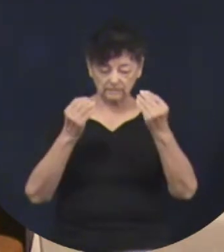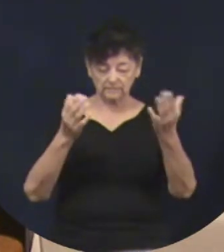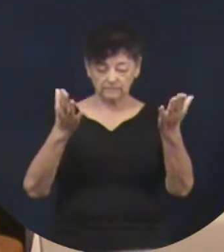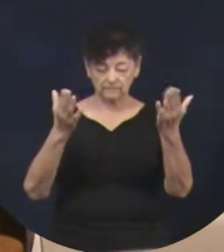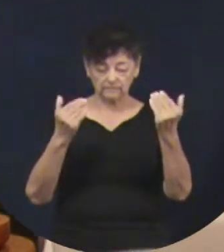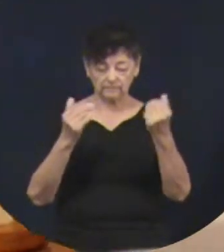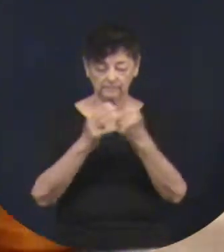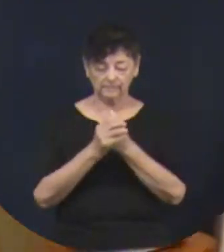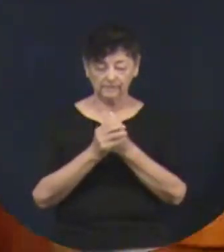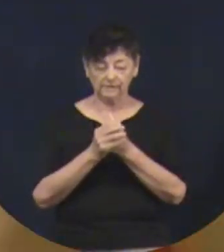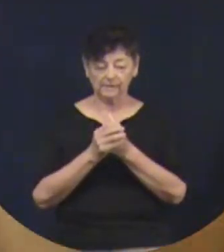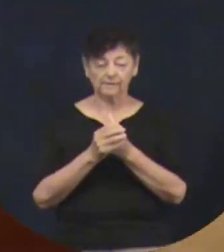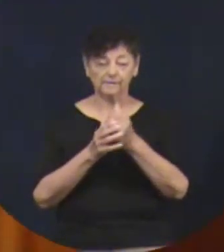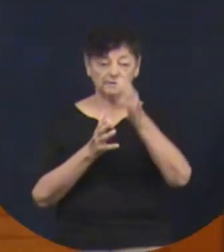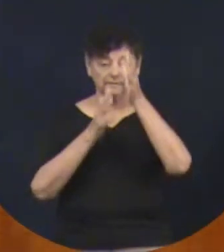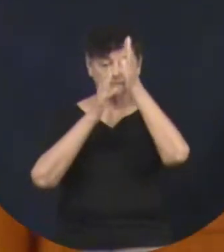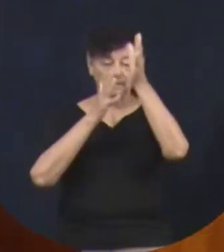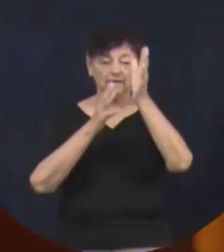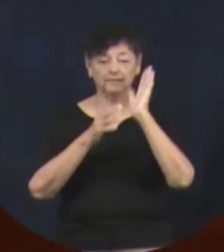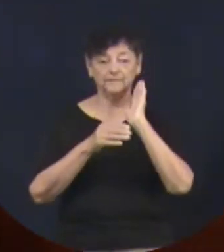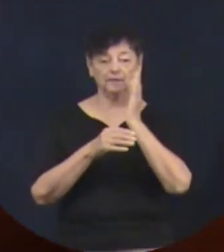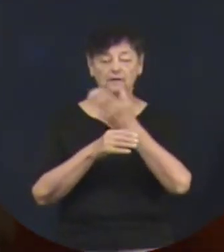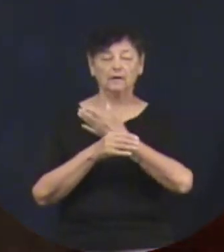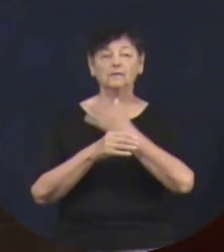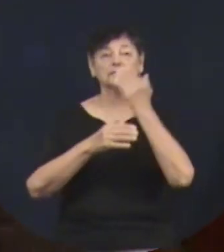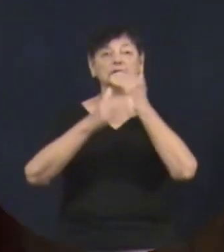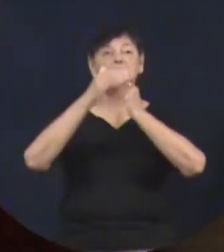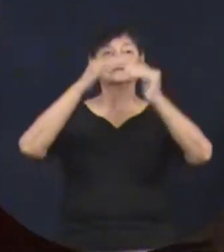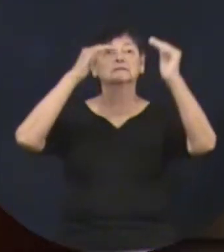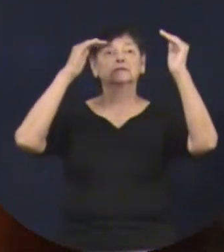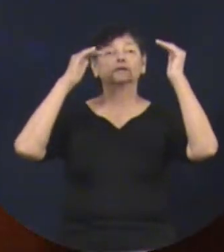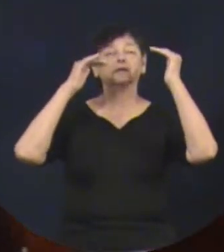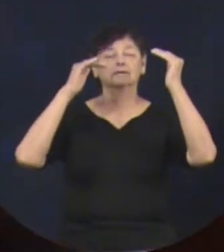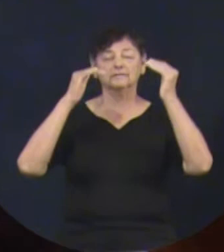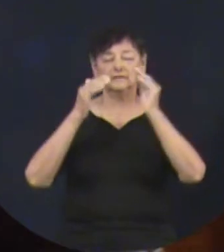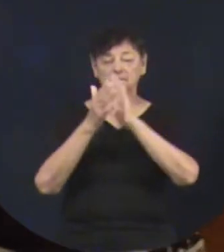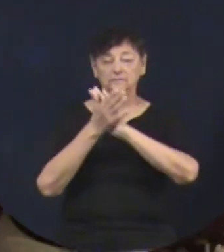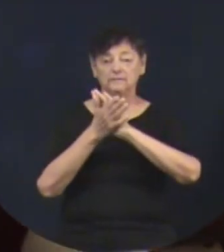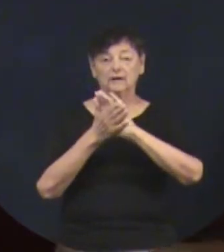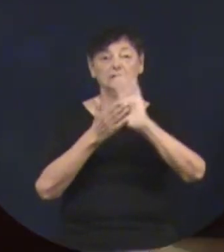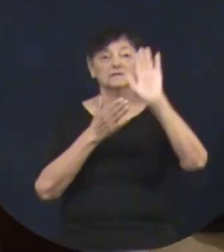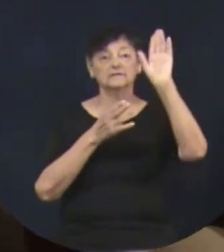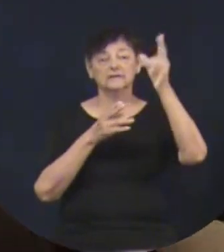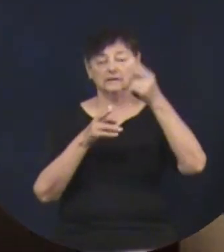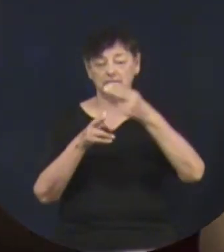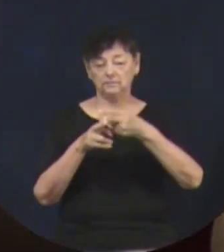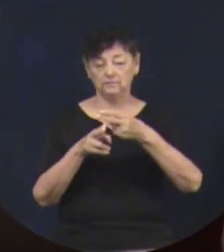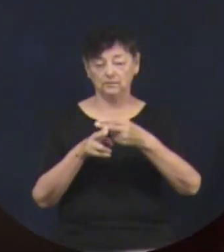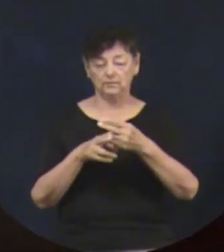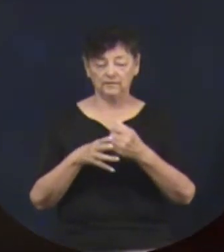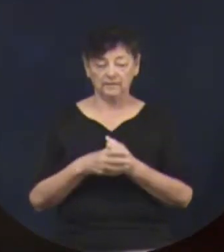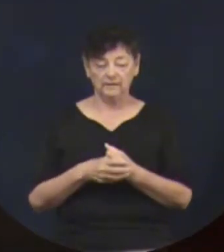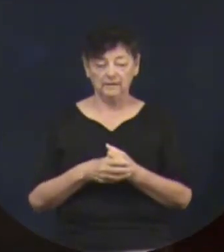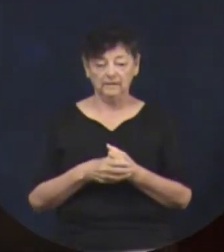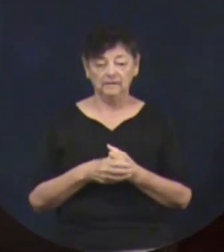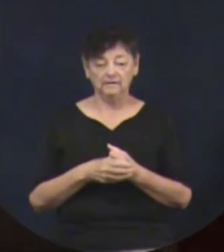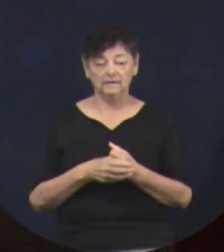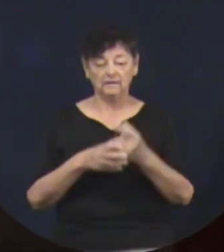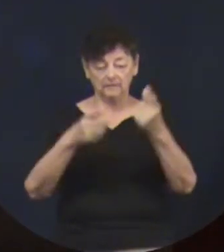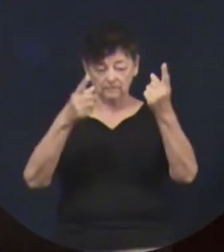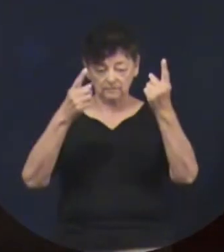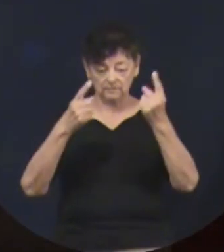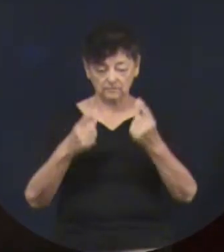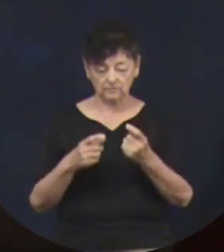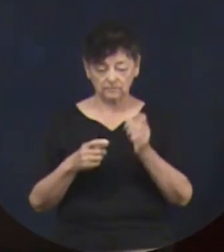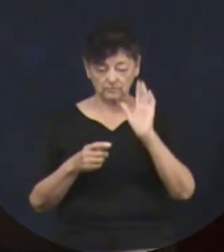enseñó. Padre nuestro que estás en el cielo, santificado sea tu nombre.